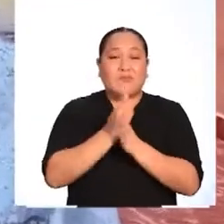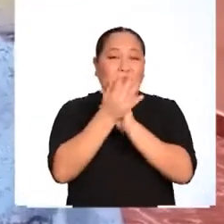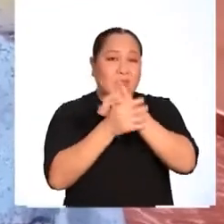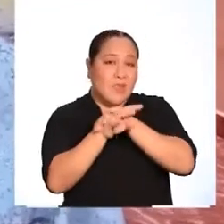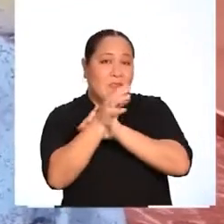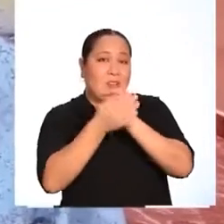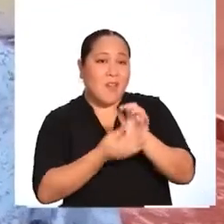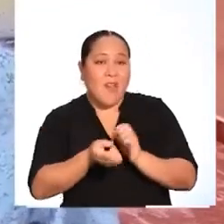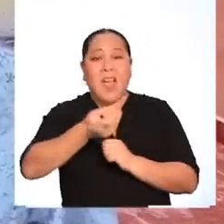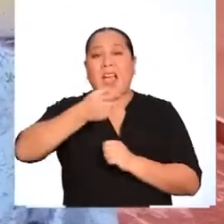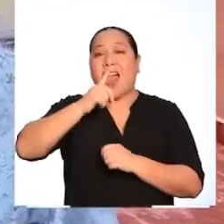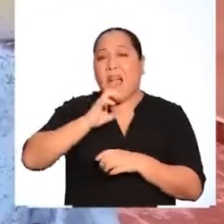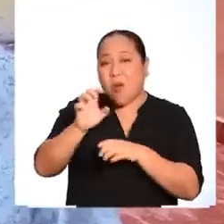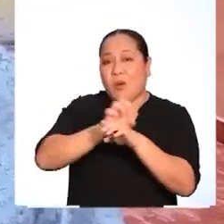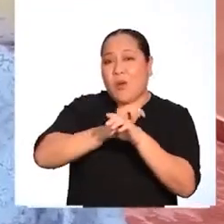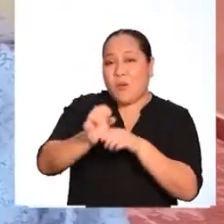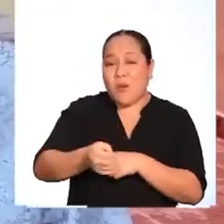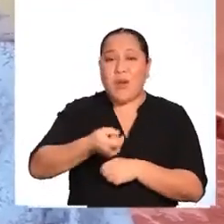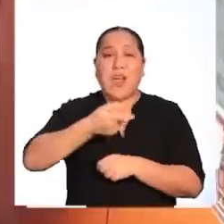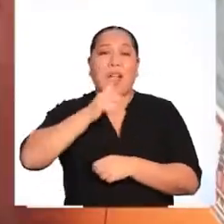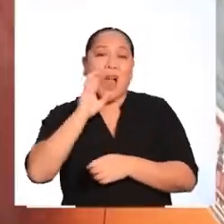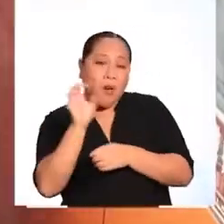mis manos